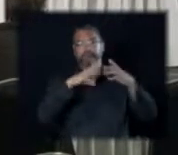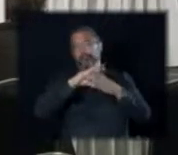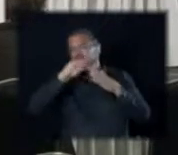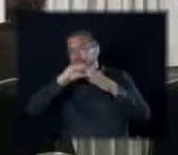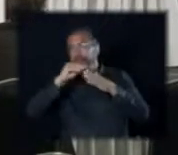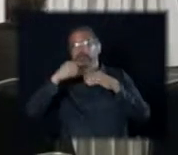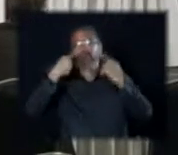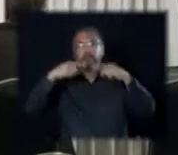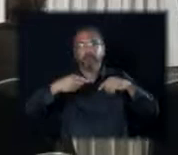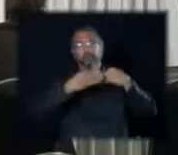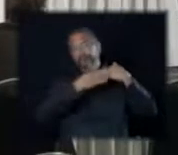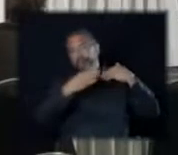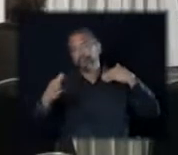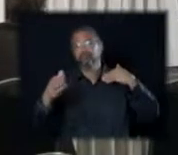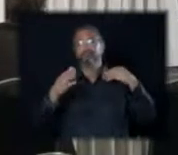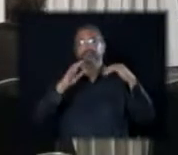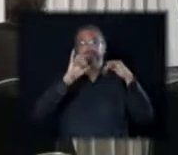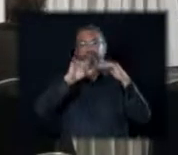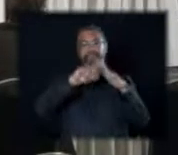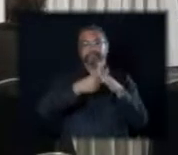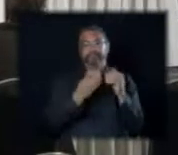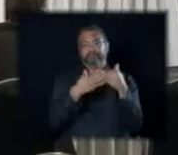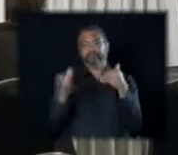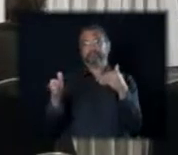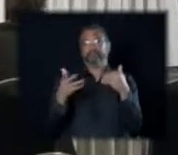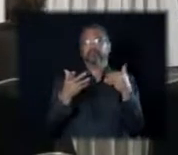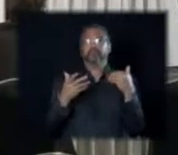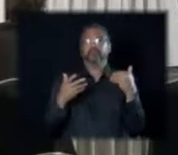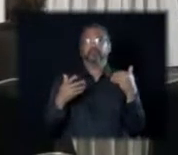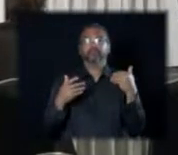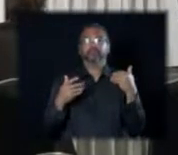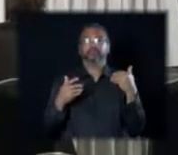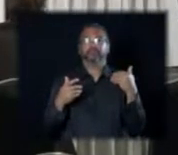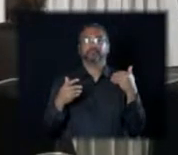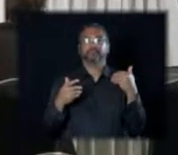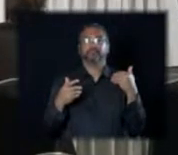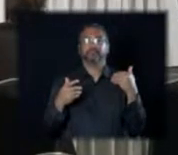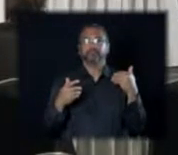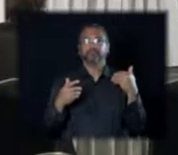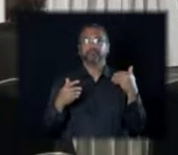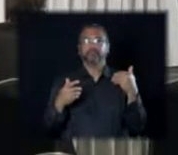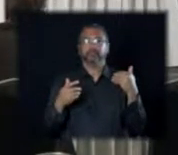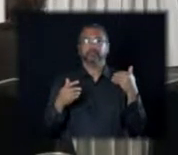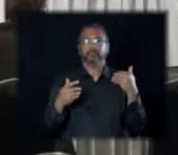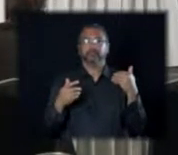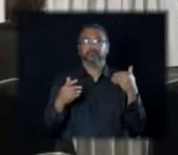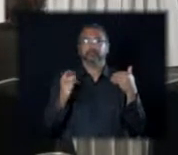aprender sobre las lecciones que hemos tenido, y podríamos comenzar ahí.